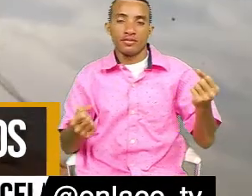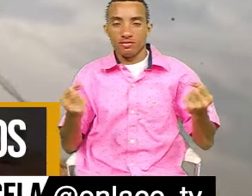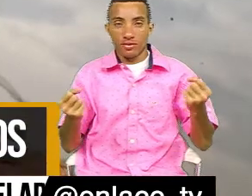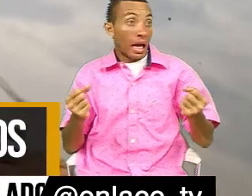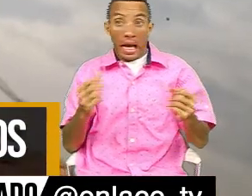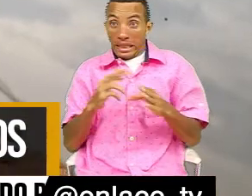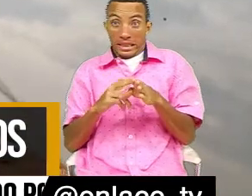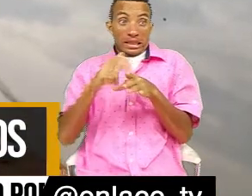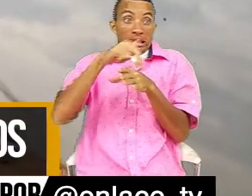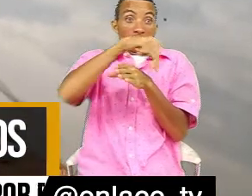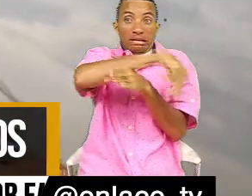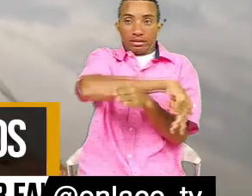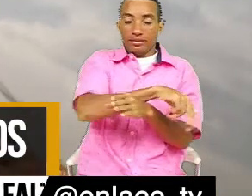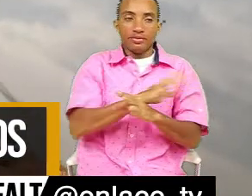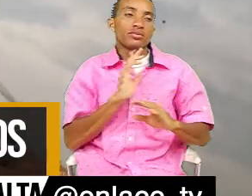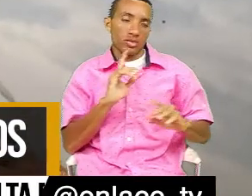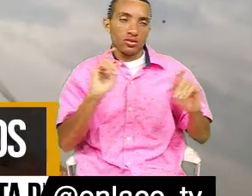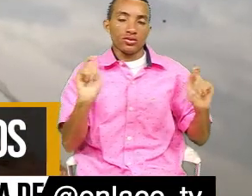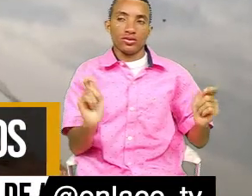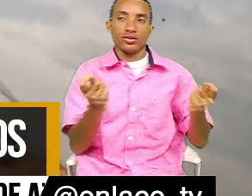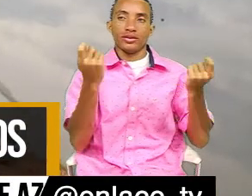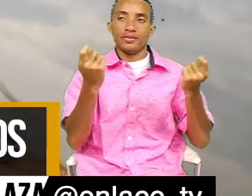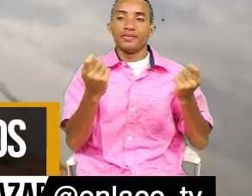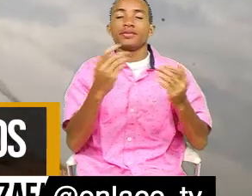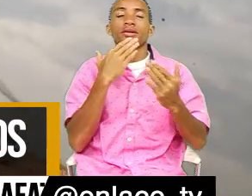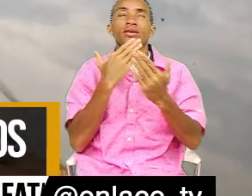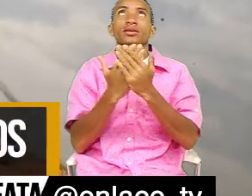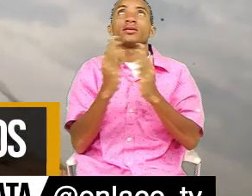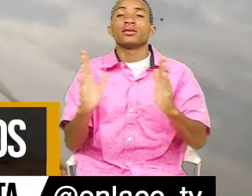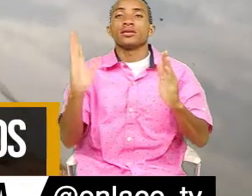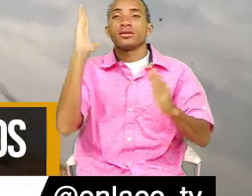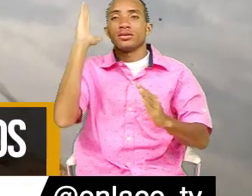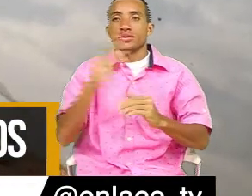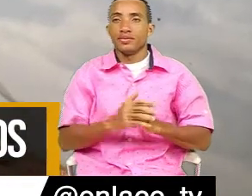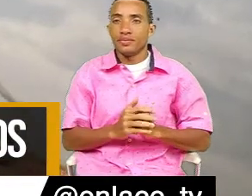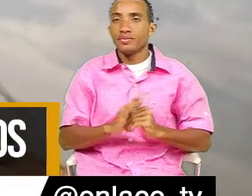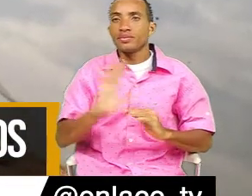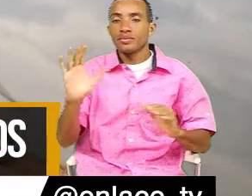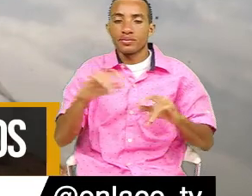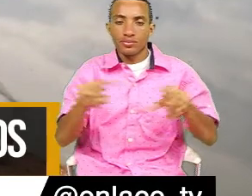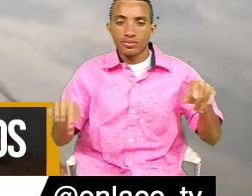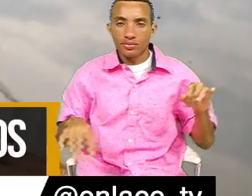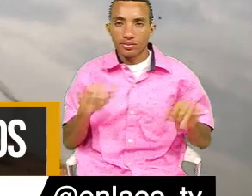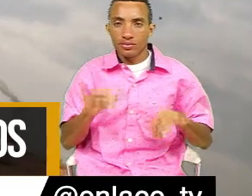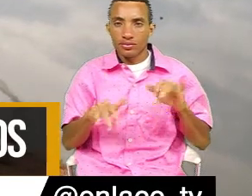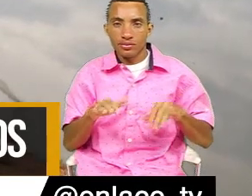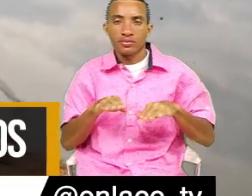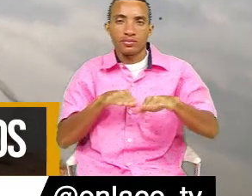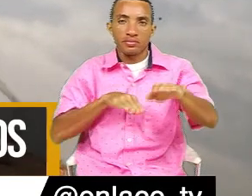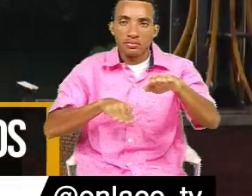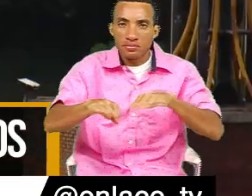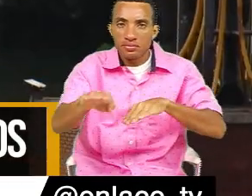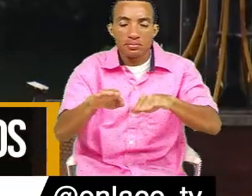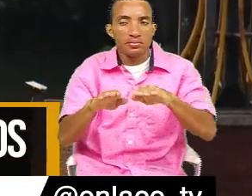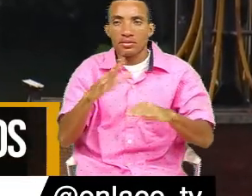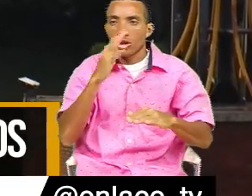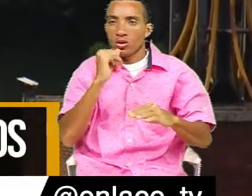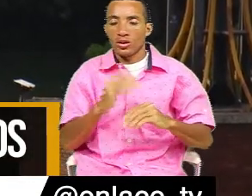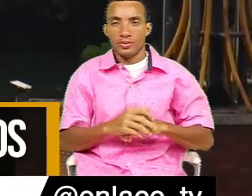lanzarse del aparato sin sufrir lesión alguna. Gracias a Dios, todavía no hay pronunciamiento de la Secretaría de Infraestructura sobre este hecho ocurrido